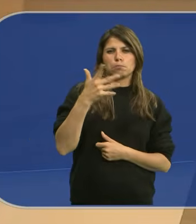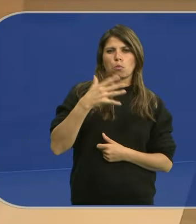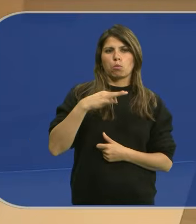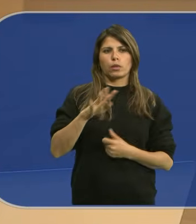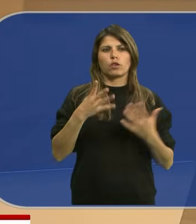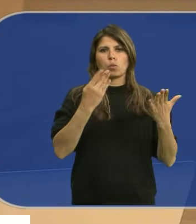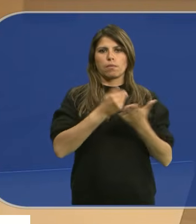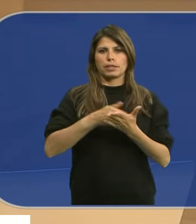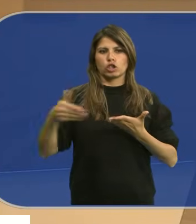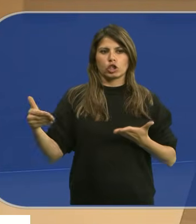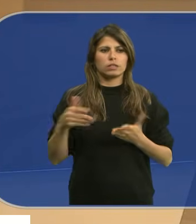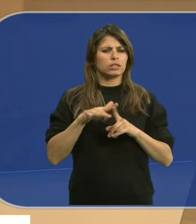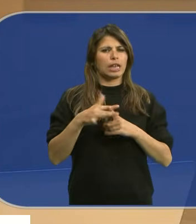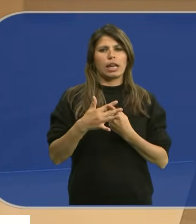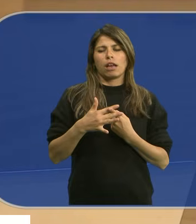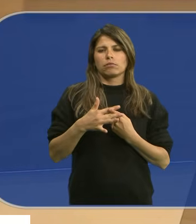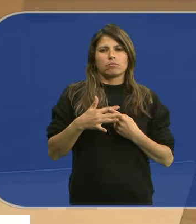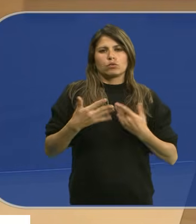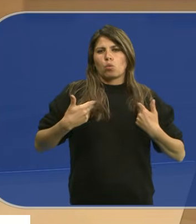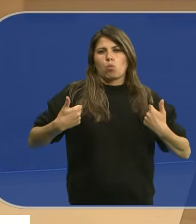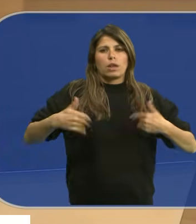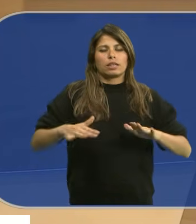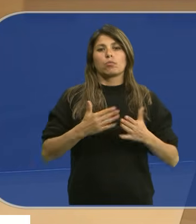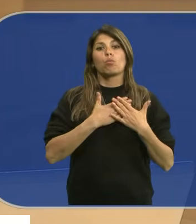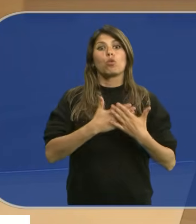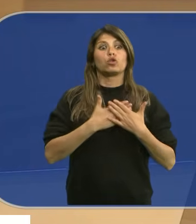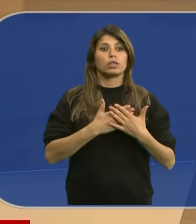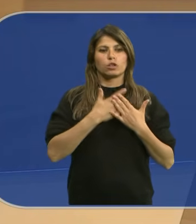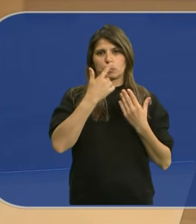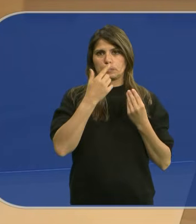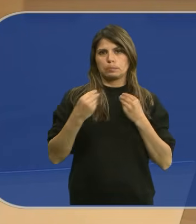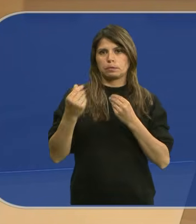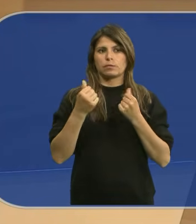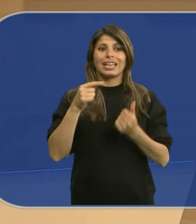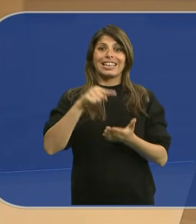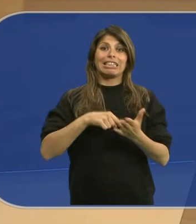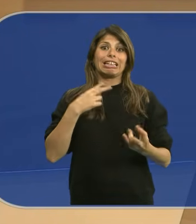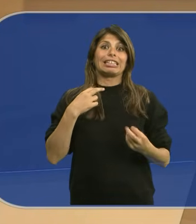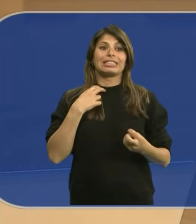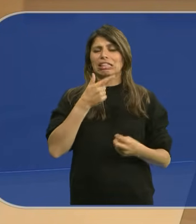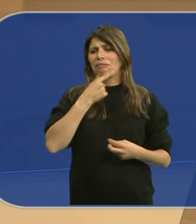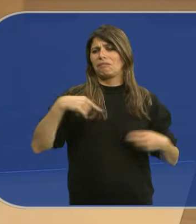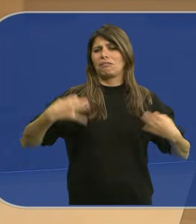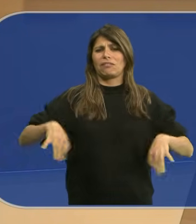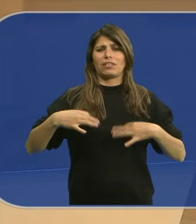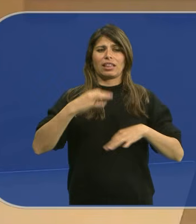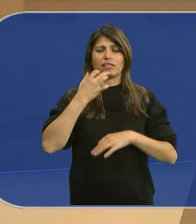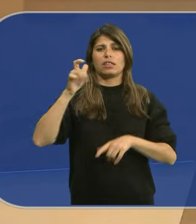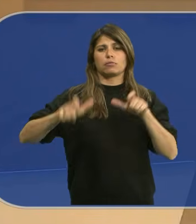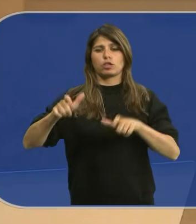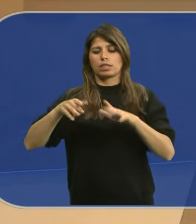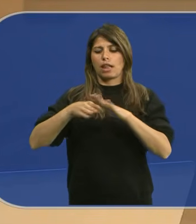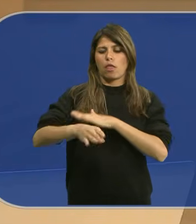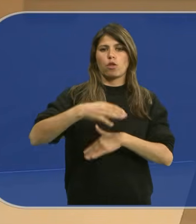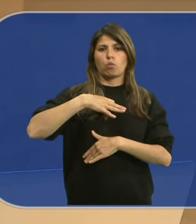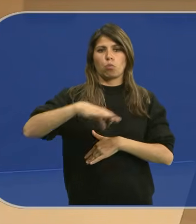9 millones, en cualquier caso esto es algo voluntario y está previsto para aquellas rentas sencillas en las cuales los contribuyentes pueden